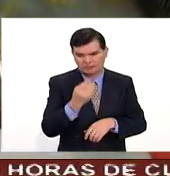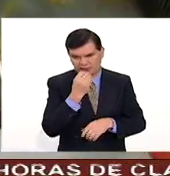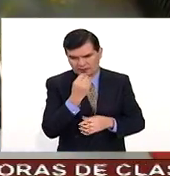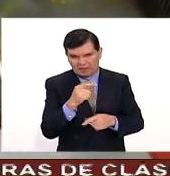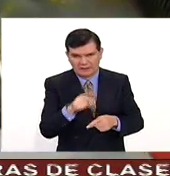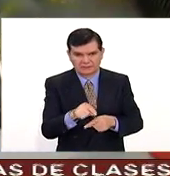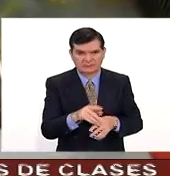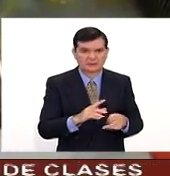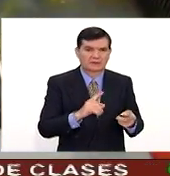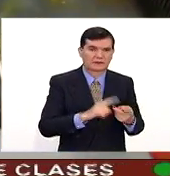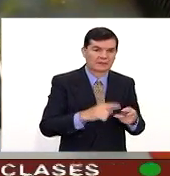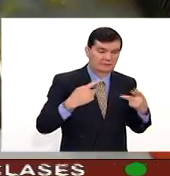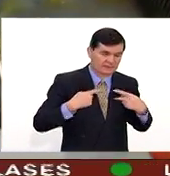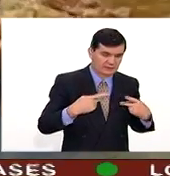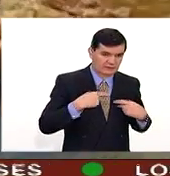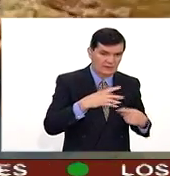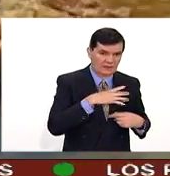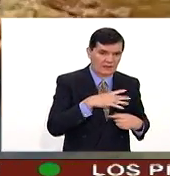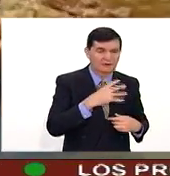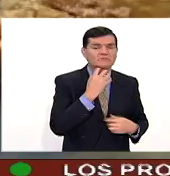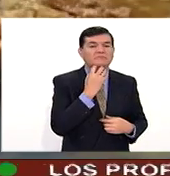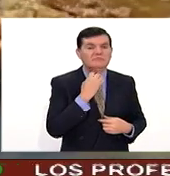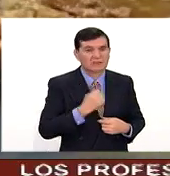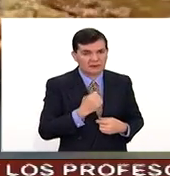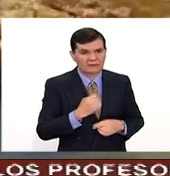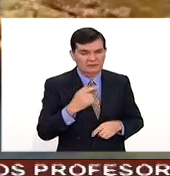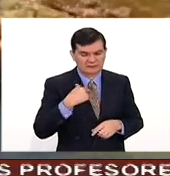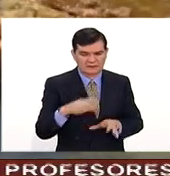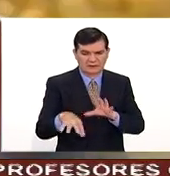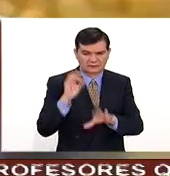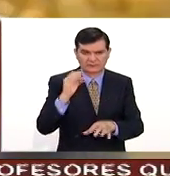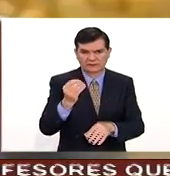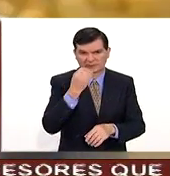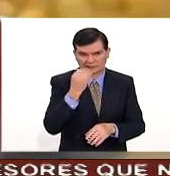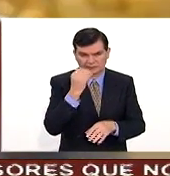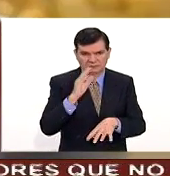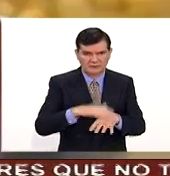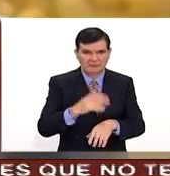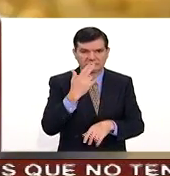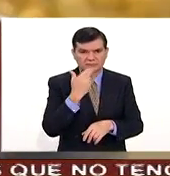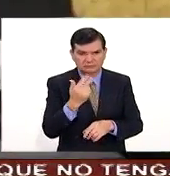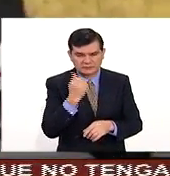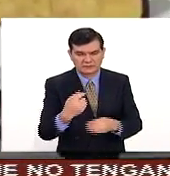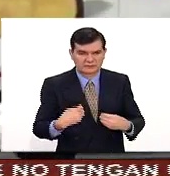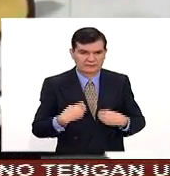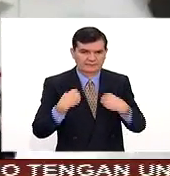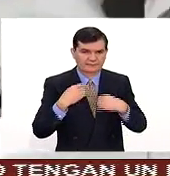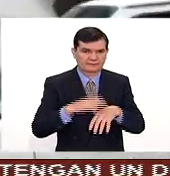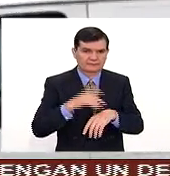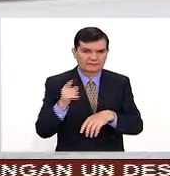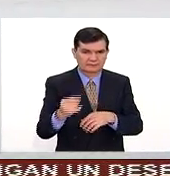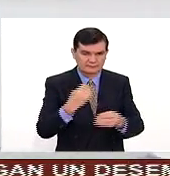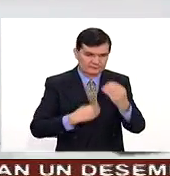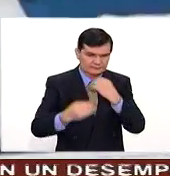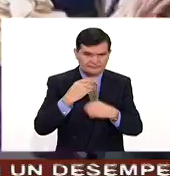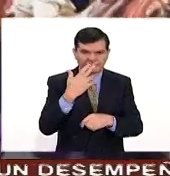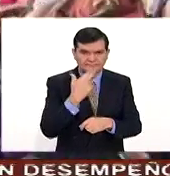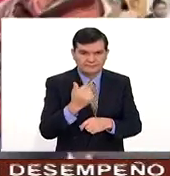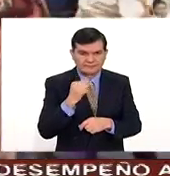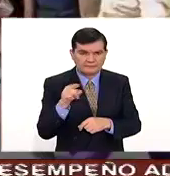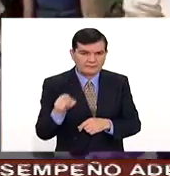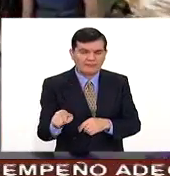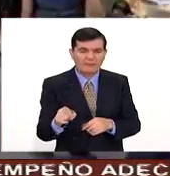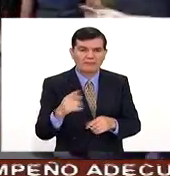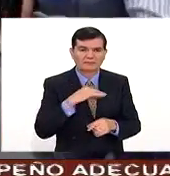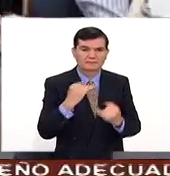alimentos. Las personas que tienen amargura eligen obtener la dulzura de la vida a través de los alimentos